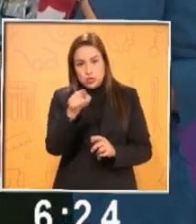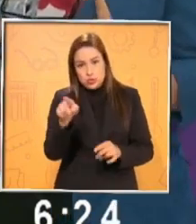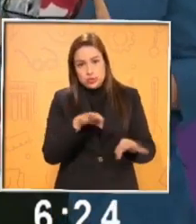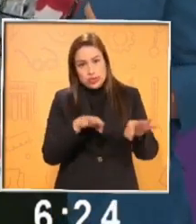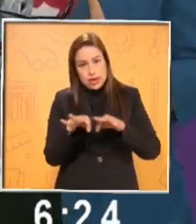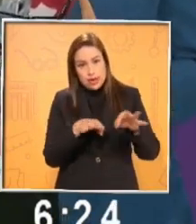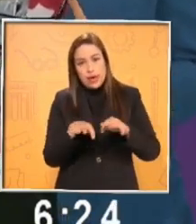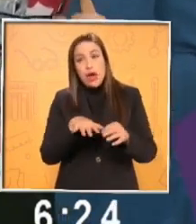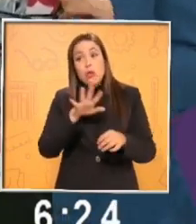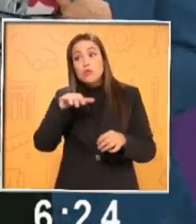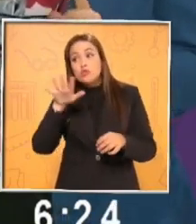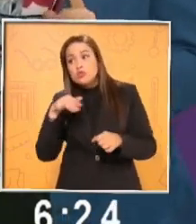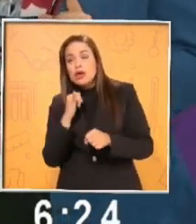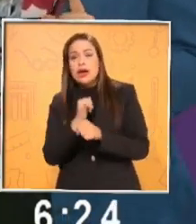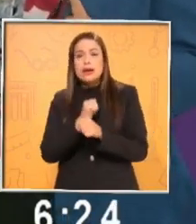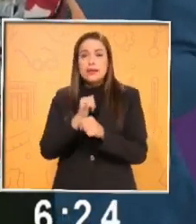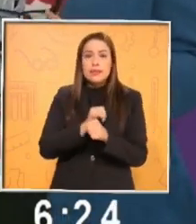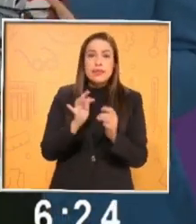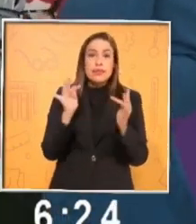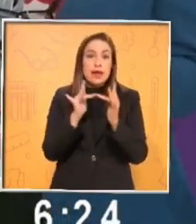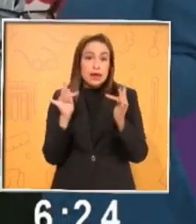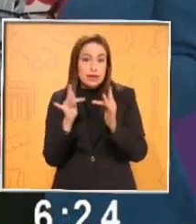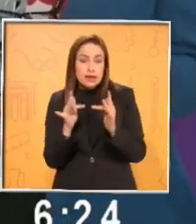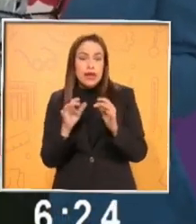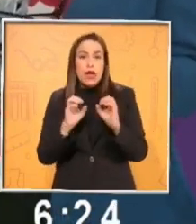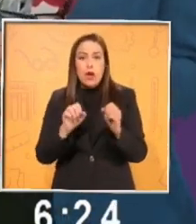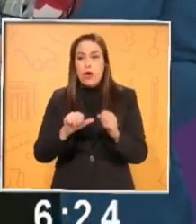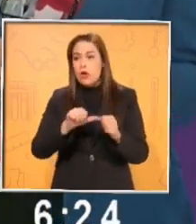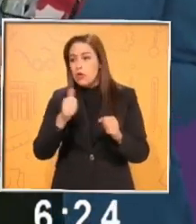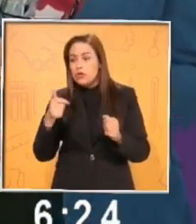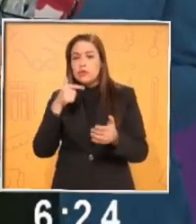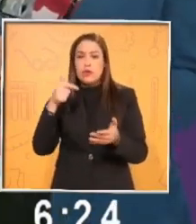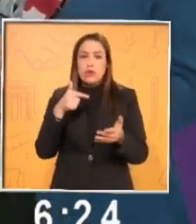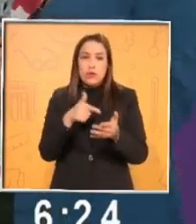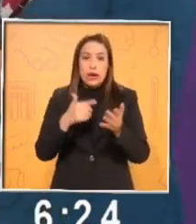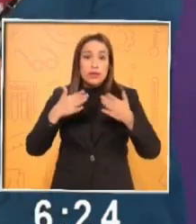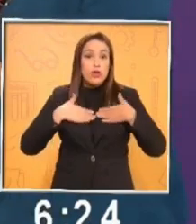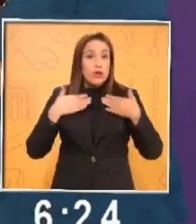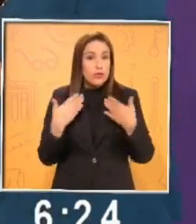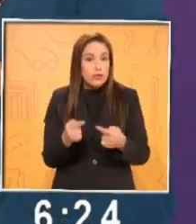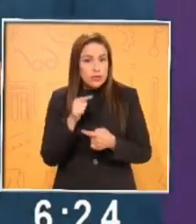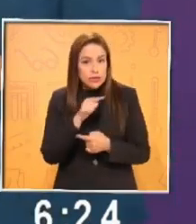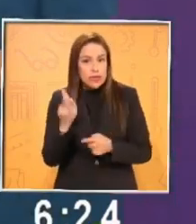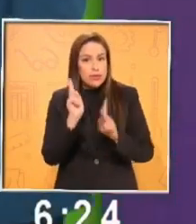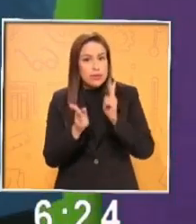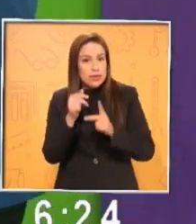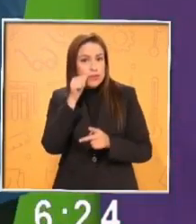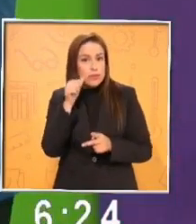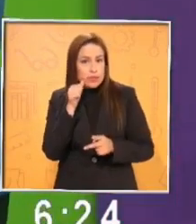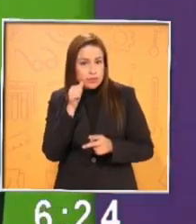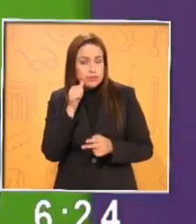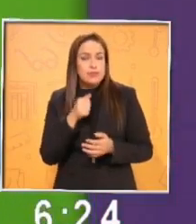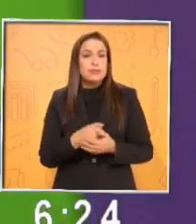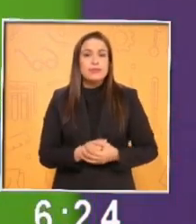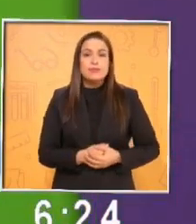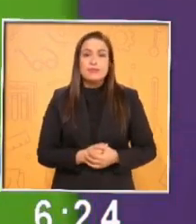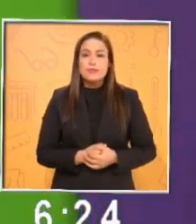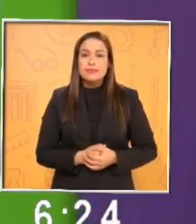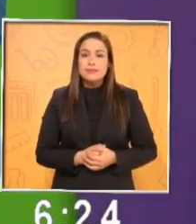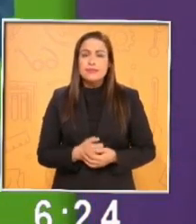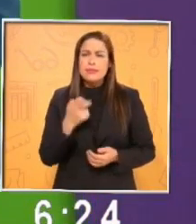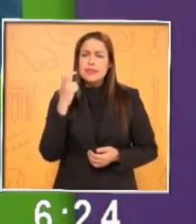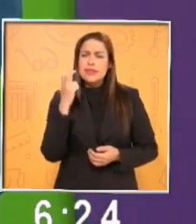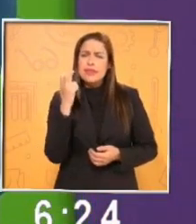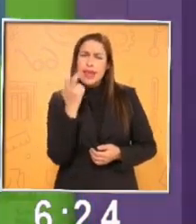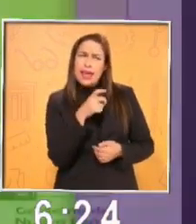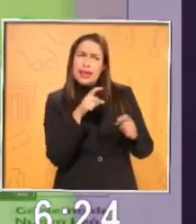ustedes, consultarlo en internet, en las fuentes confiables que platicábamos ayer. Este comentario me llamó